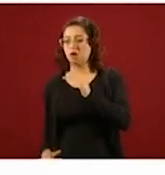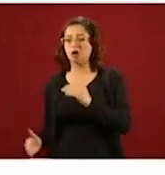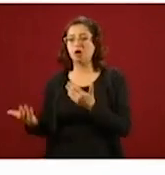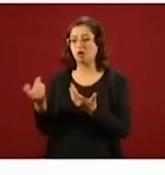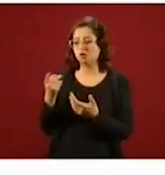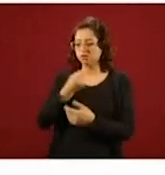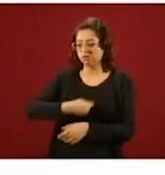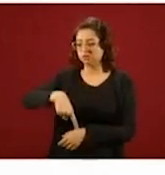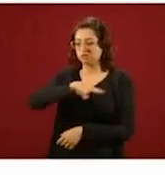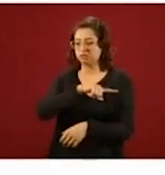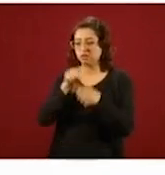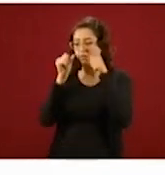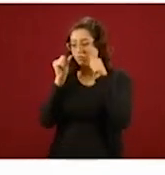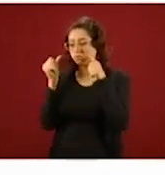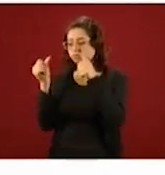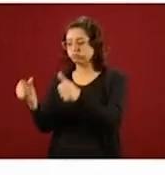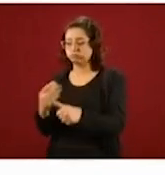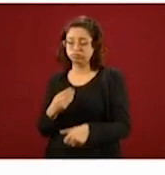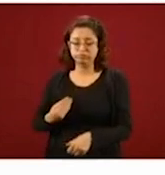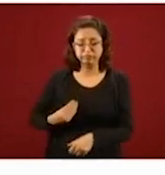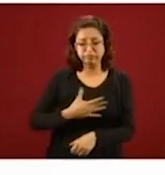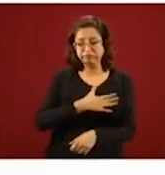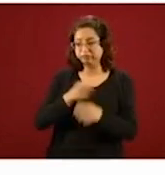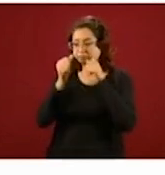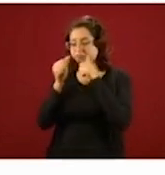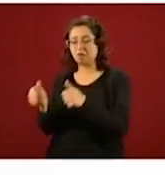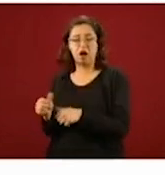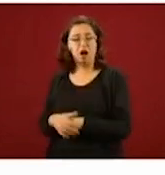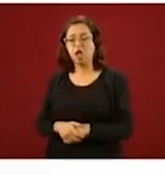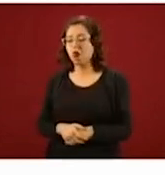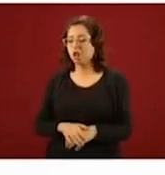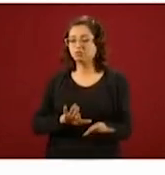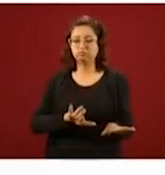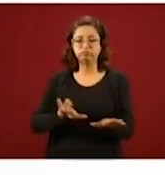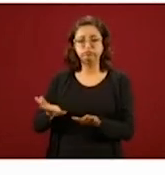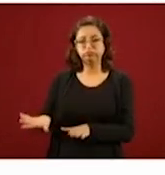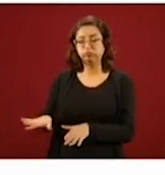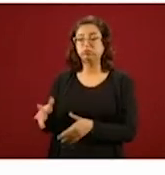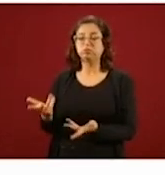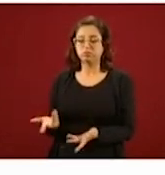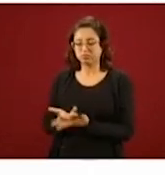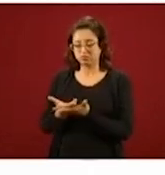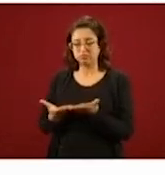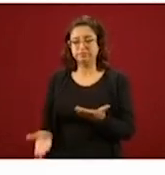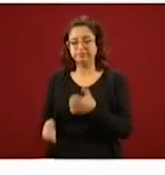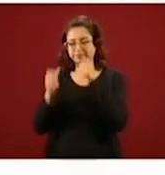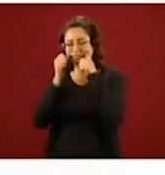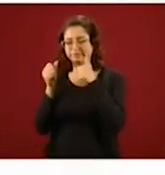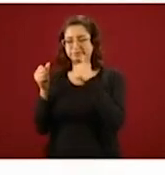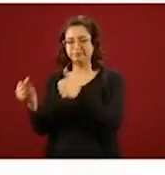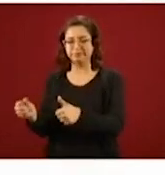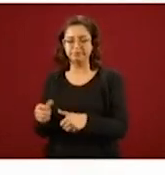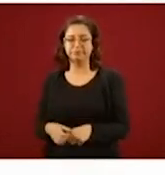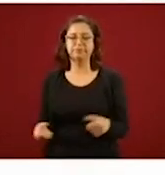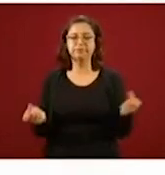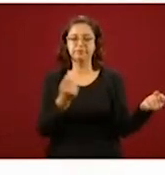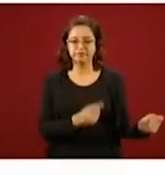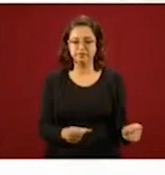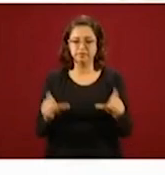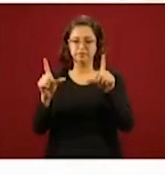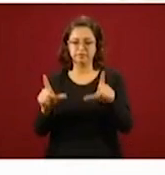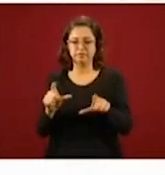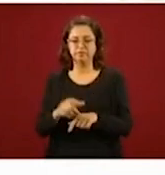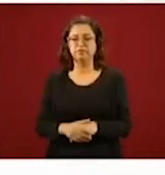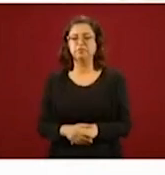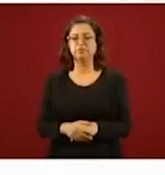de su salud y de su bienestar. En la siguiente lámina, por favor. Durante esta administración se hará